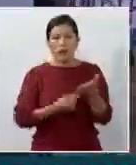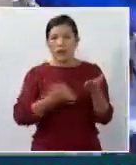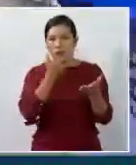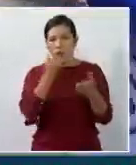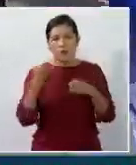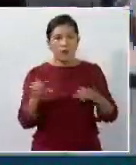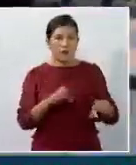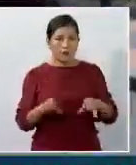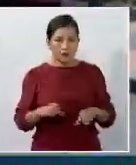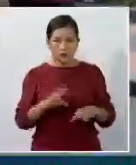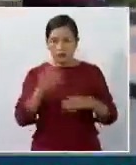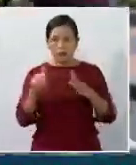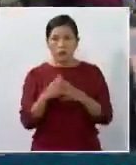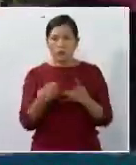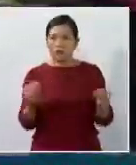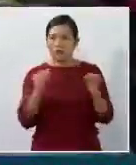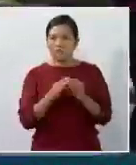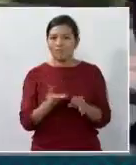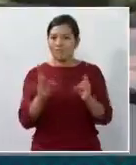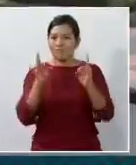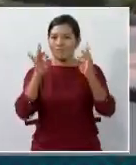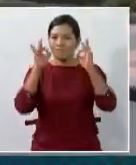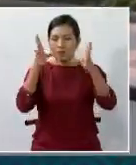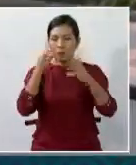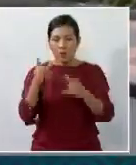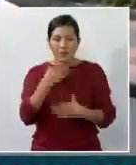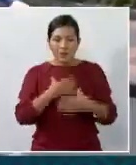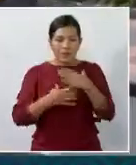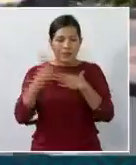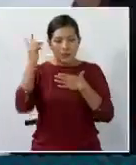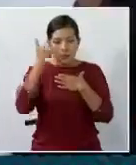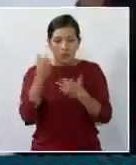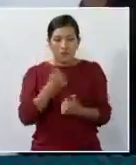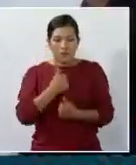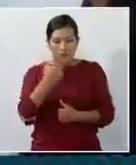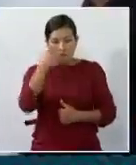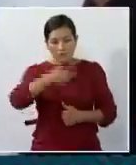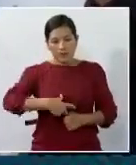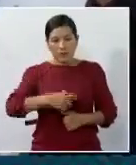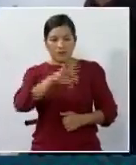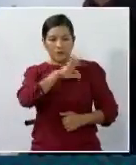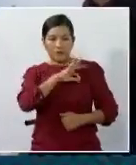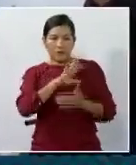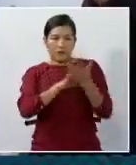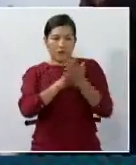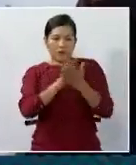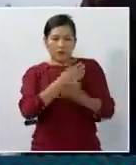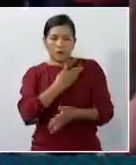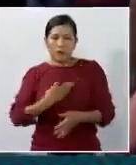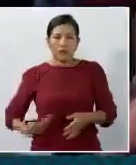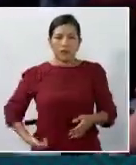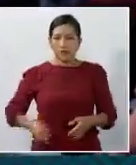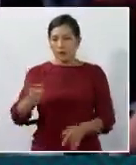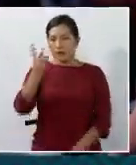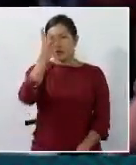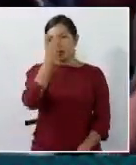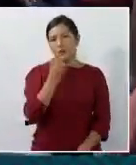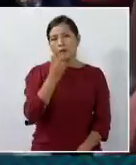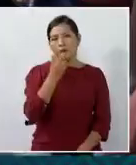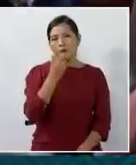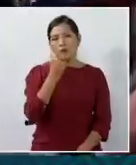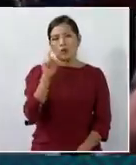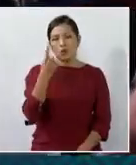más grave porque eso quiere decir que la ambición política y la ambición personal va enseo de tal manera de querer el